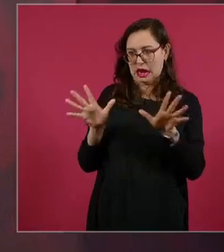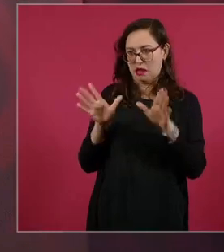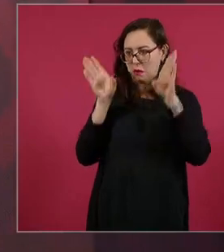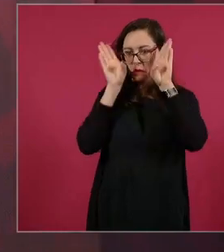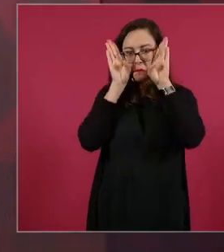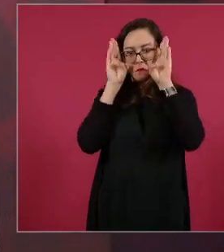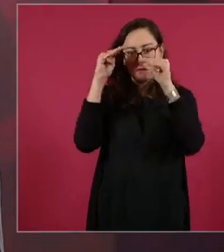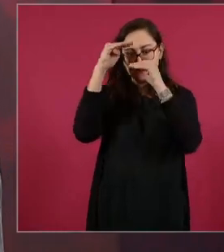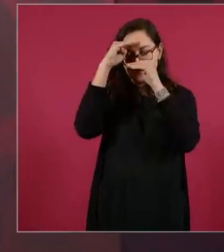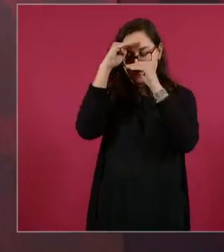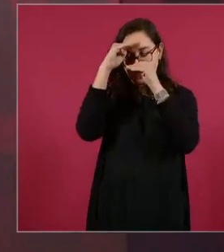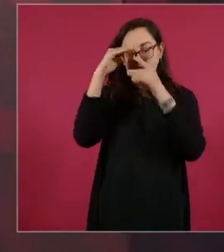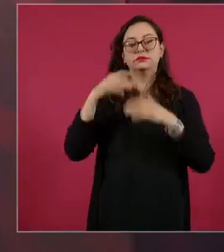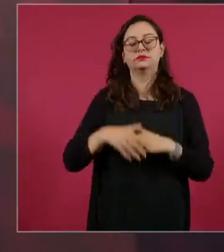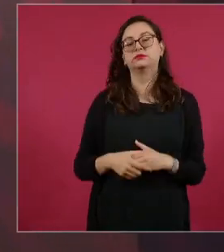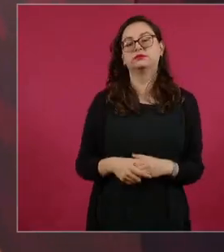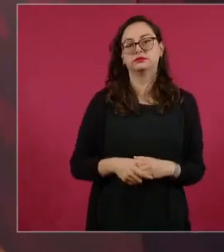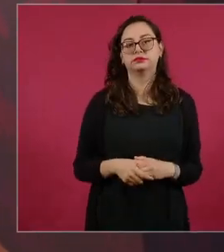identificarlos